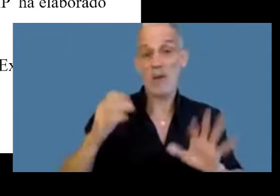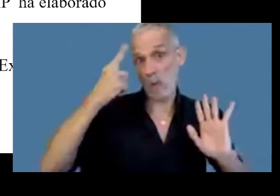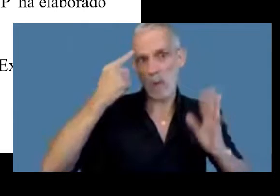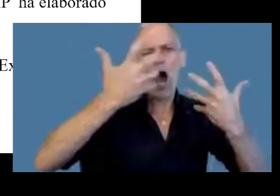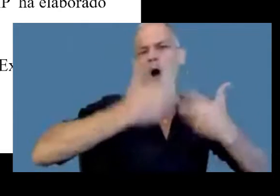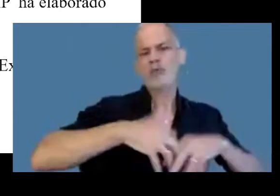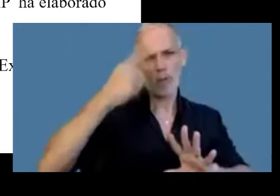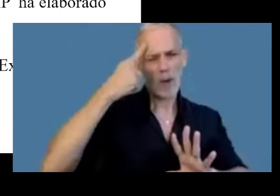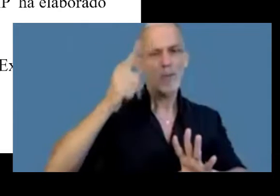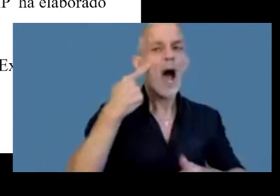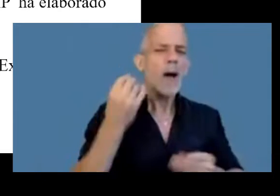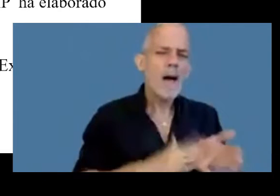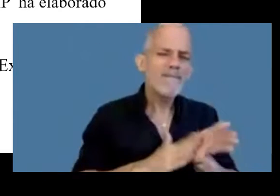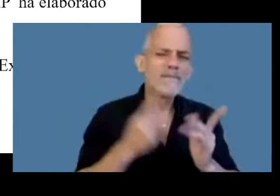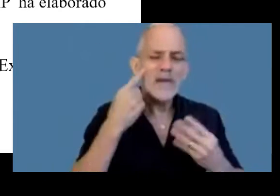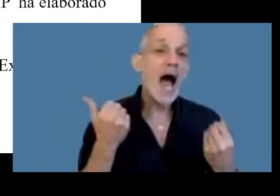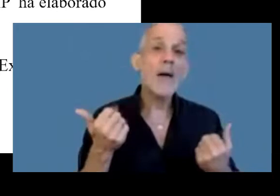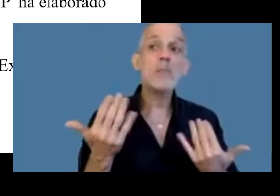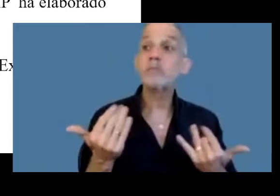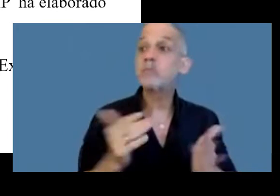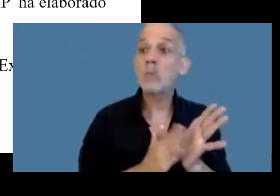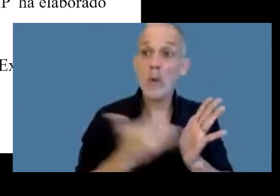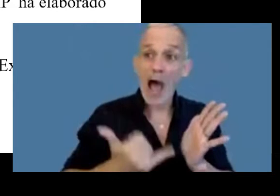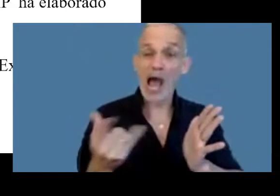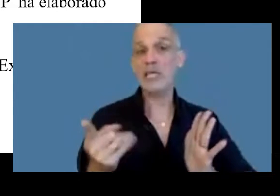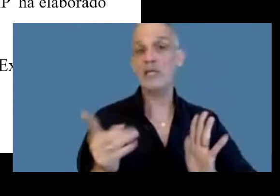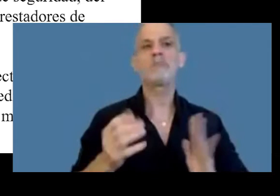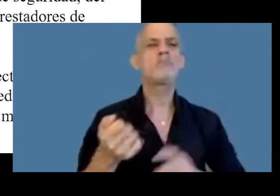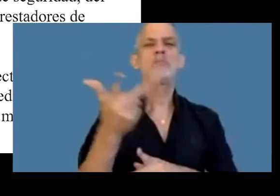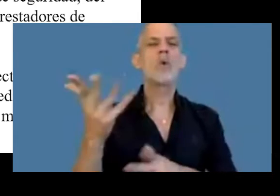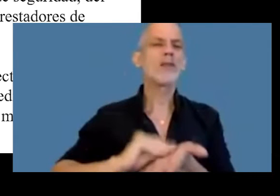tendrá que buscarse elementos que la sostengan, ¿sí?